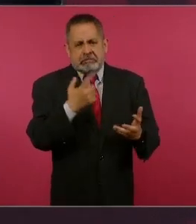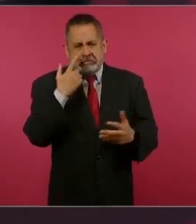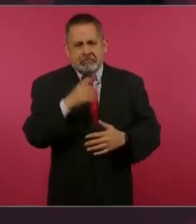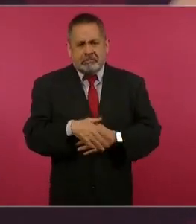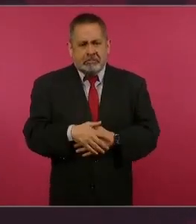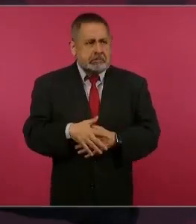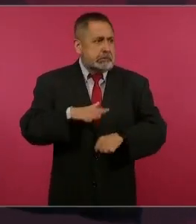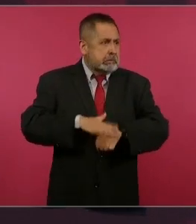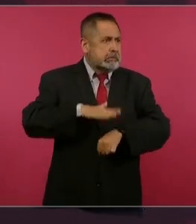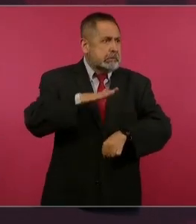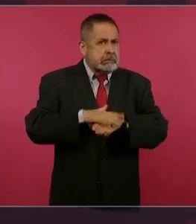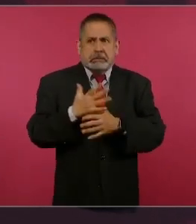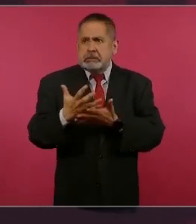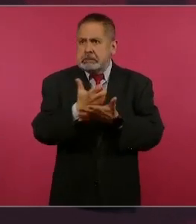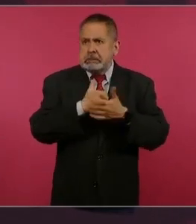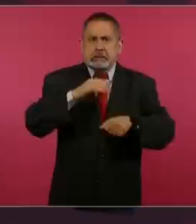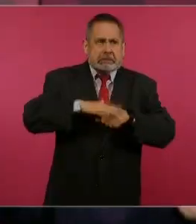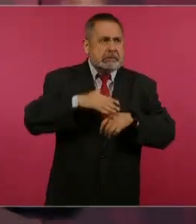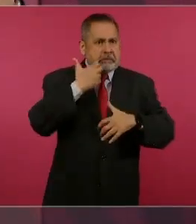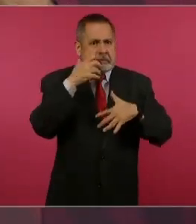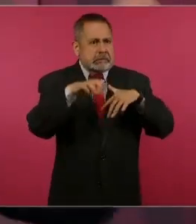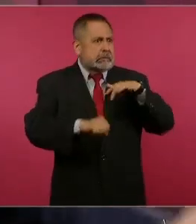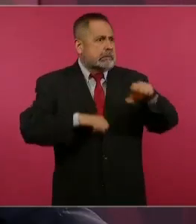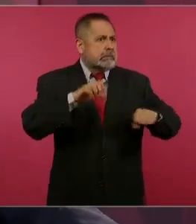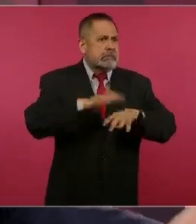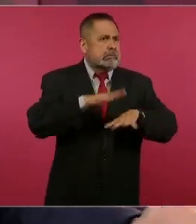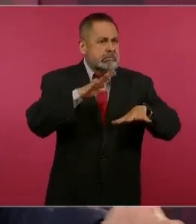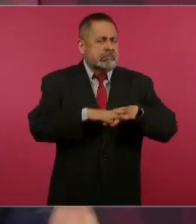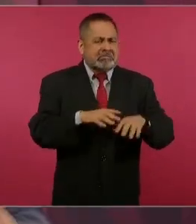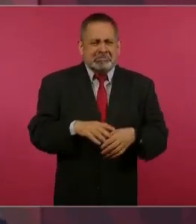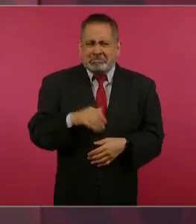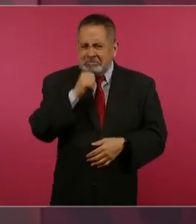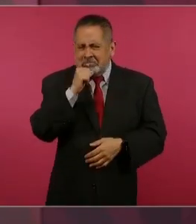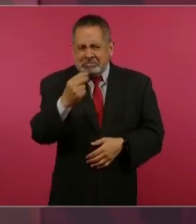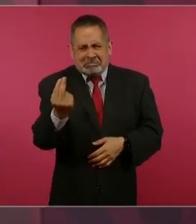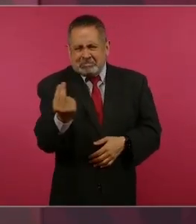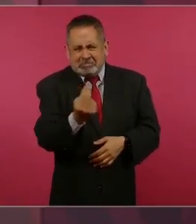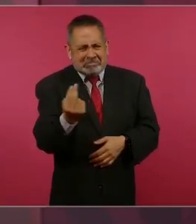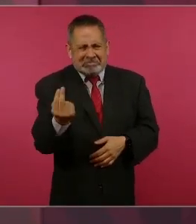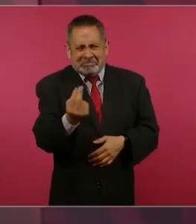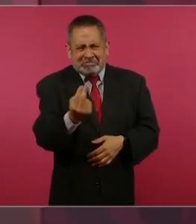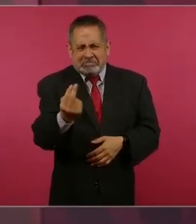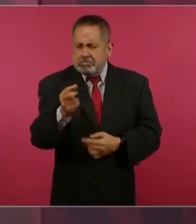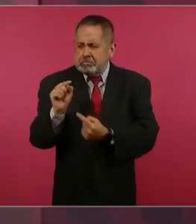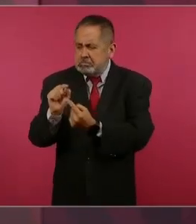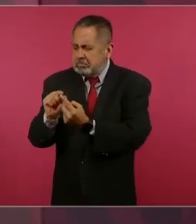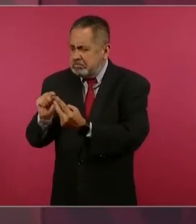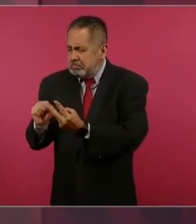con tener más de lo que se necesita?